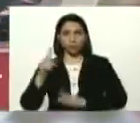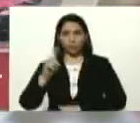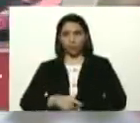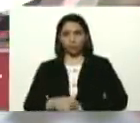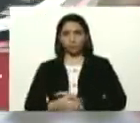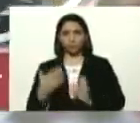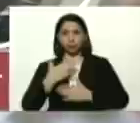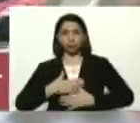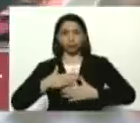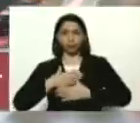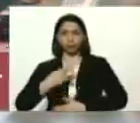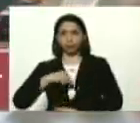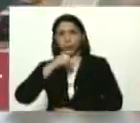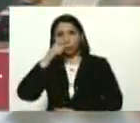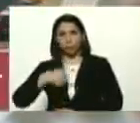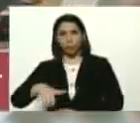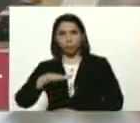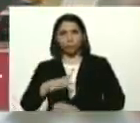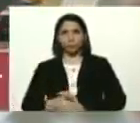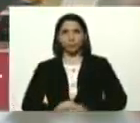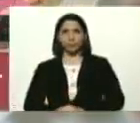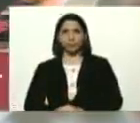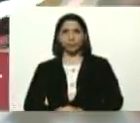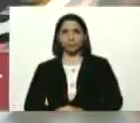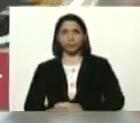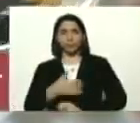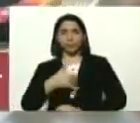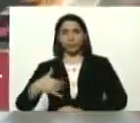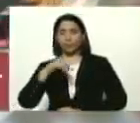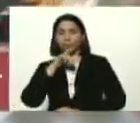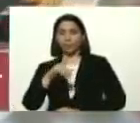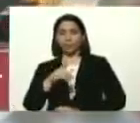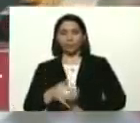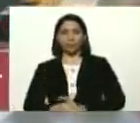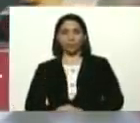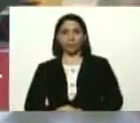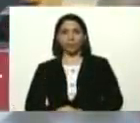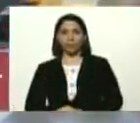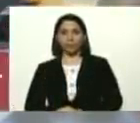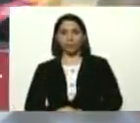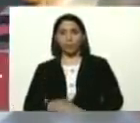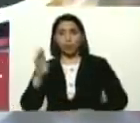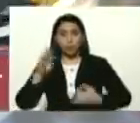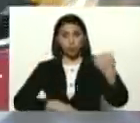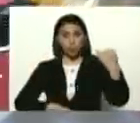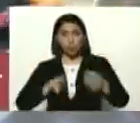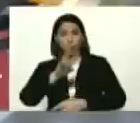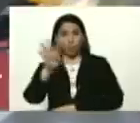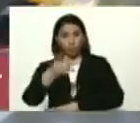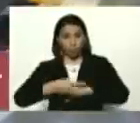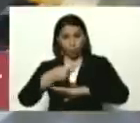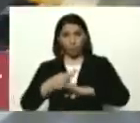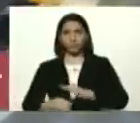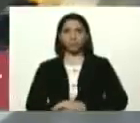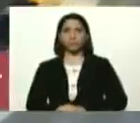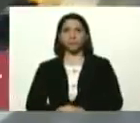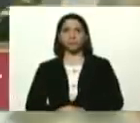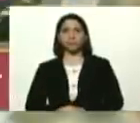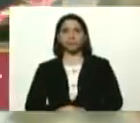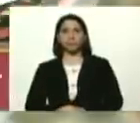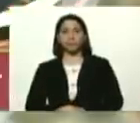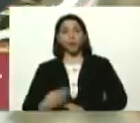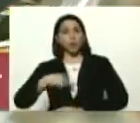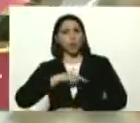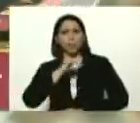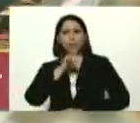al beneficio de nuestra población. Queríamos informar, Jordana, que en las últimas 24 horas